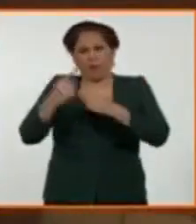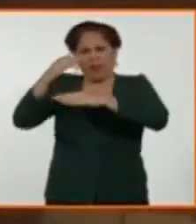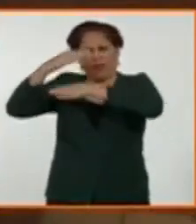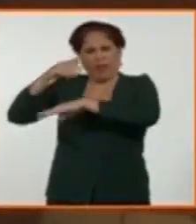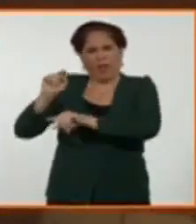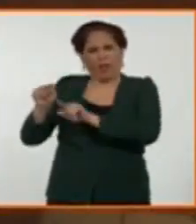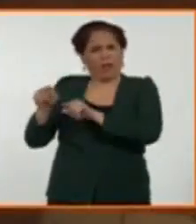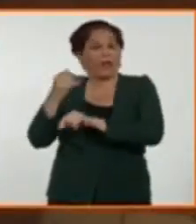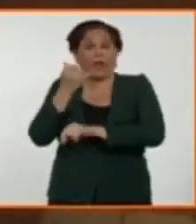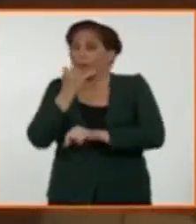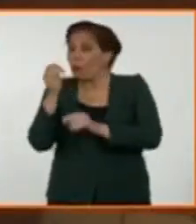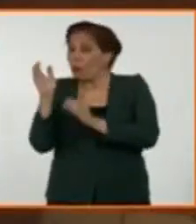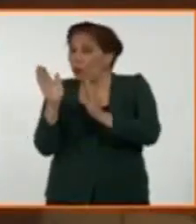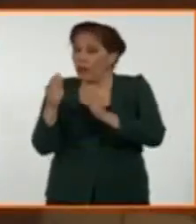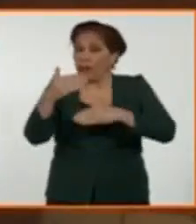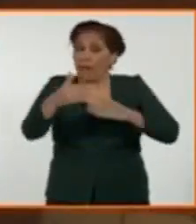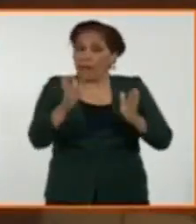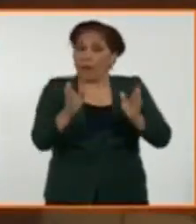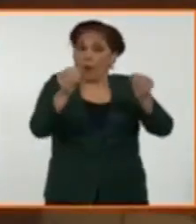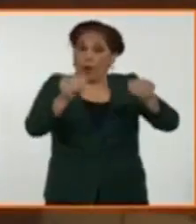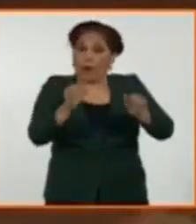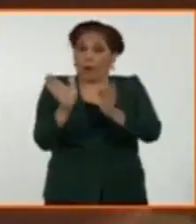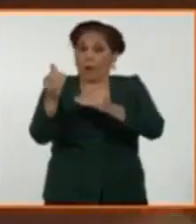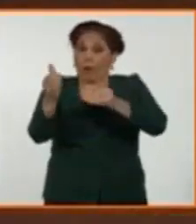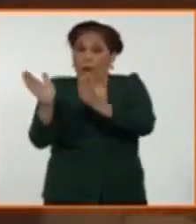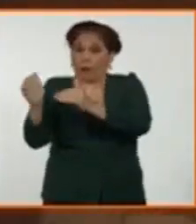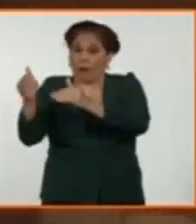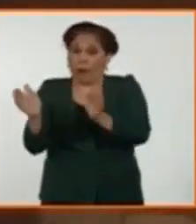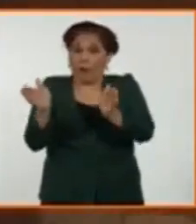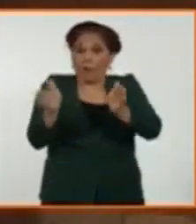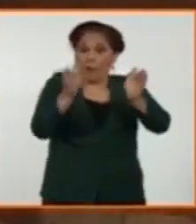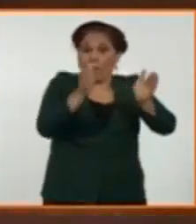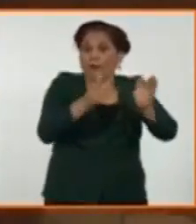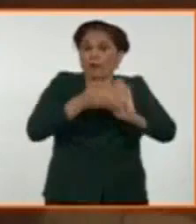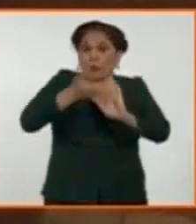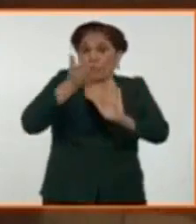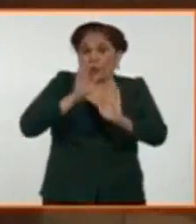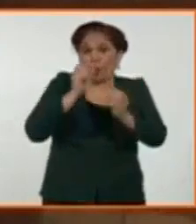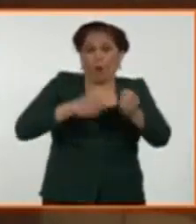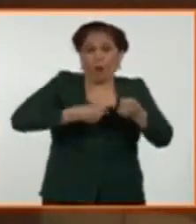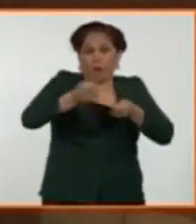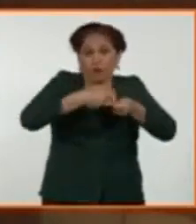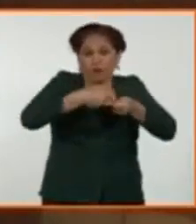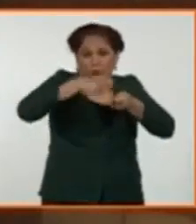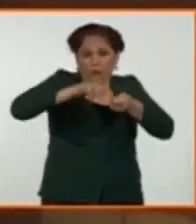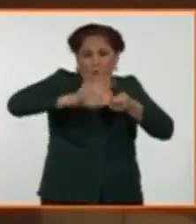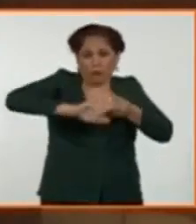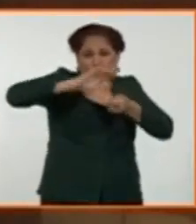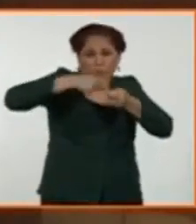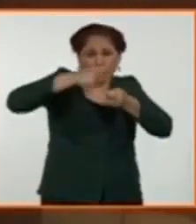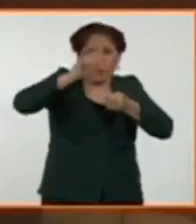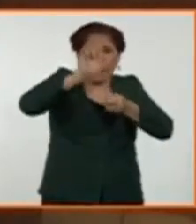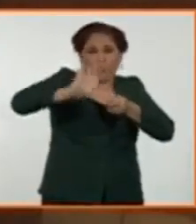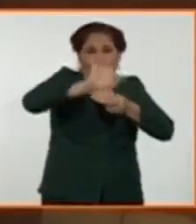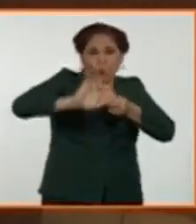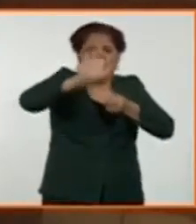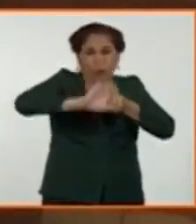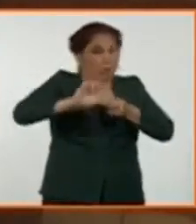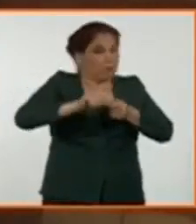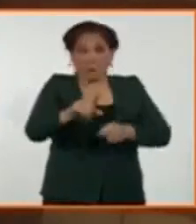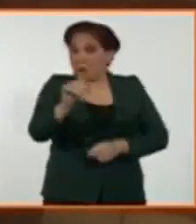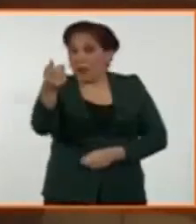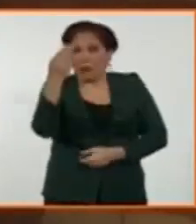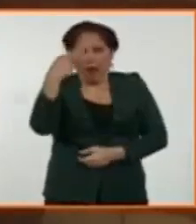y porque esto es lo que estamos montados y porque él reza no no está picado esto pero te mandan mucho tomando mucho sol es así